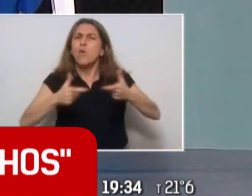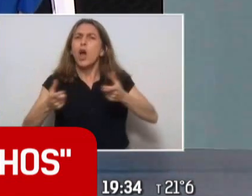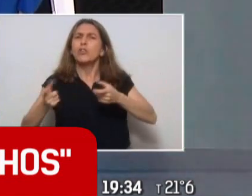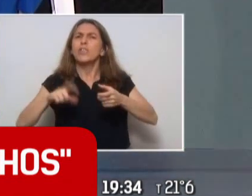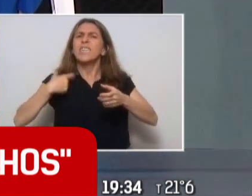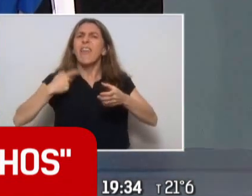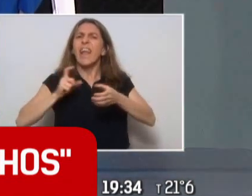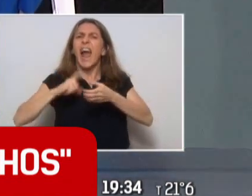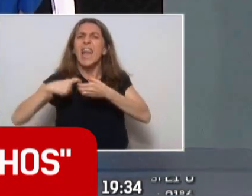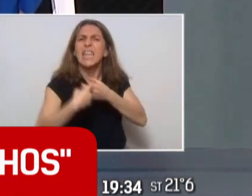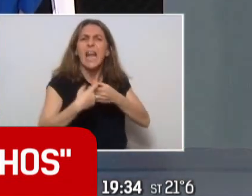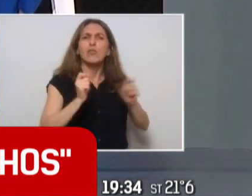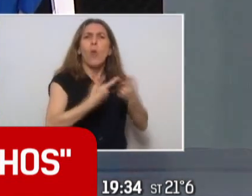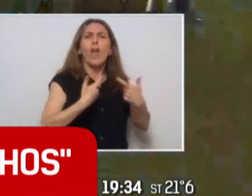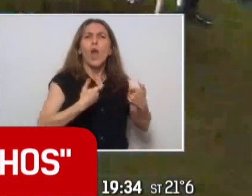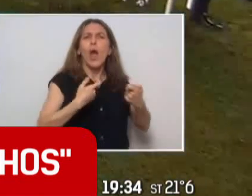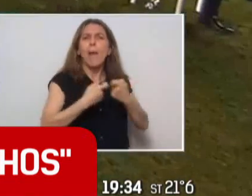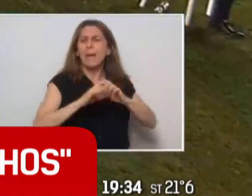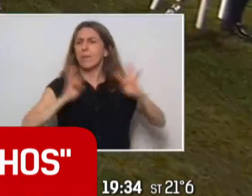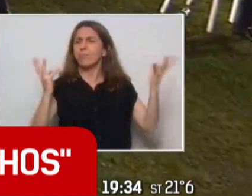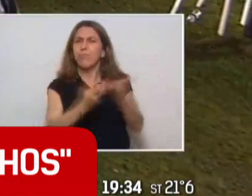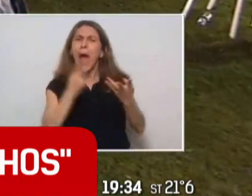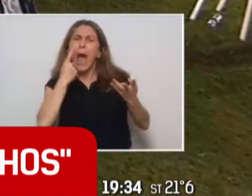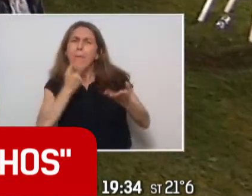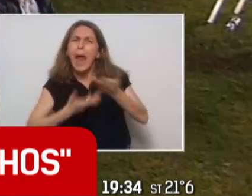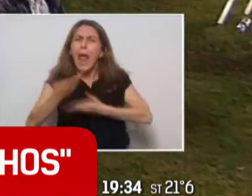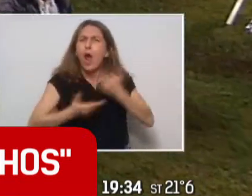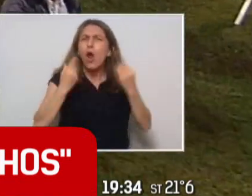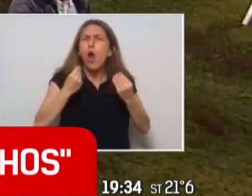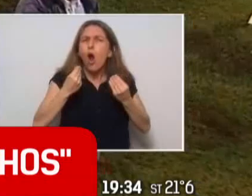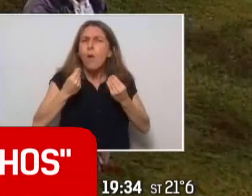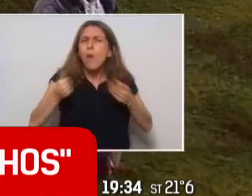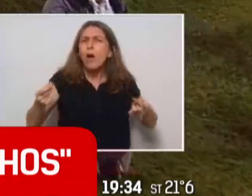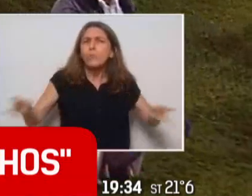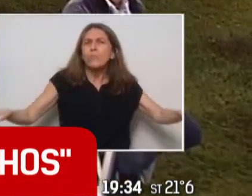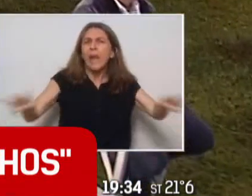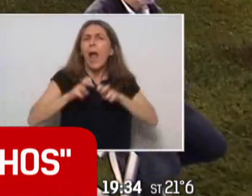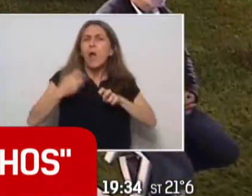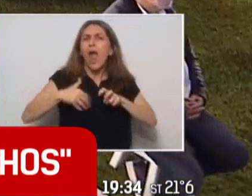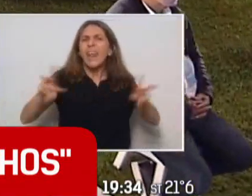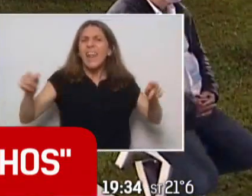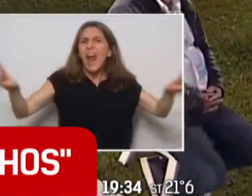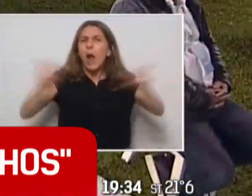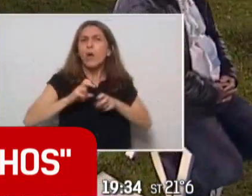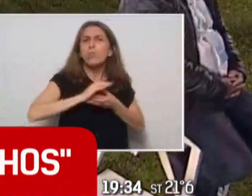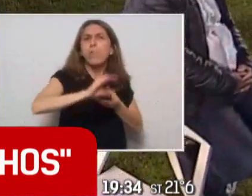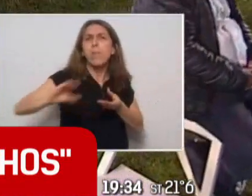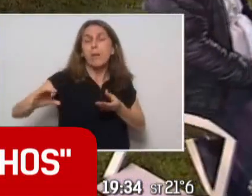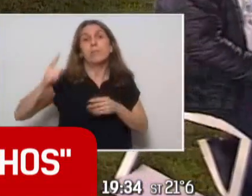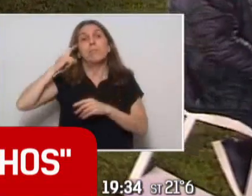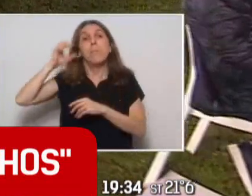dijo, discutamos en esta mesa cómo distribuimos el ingreso de la Argentina. Perón se